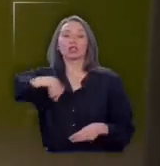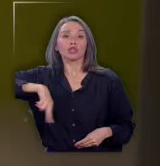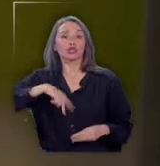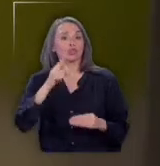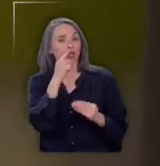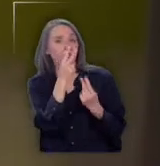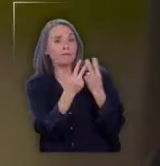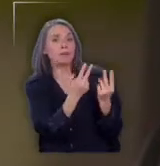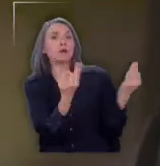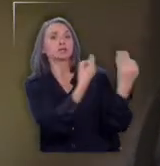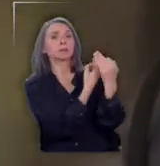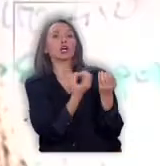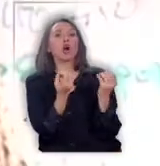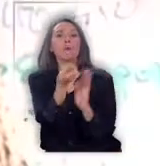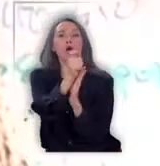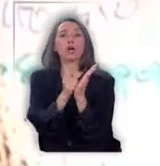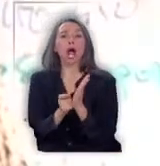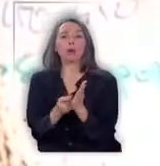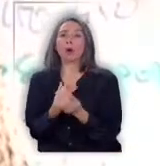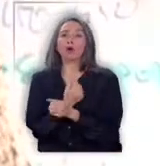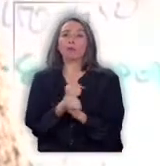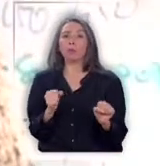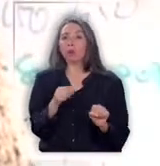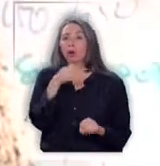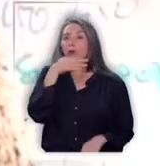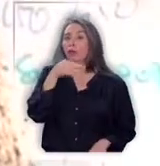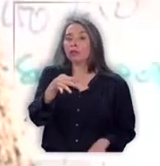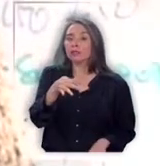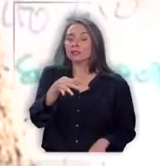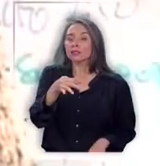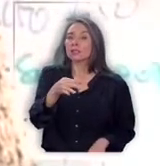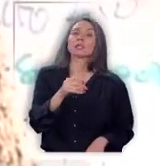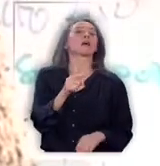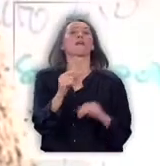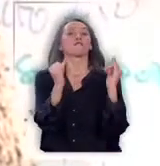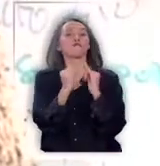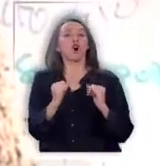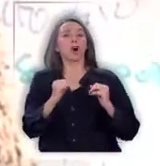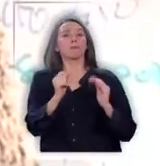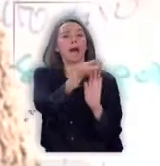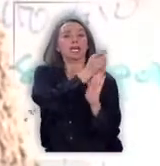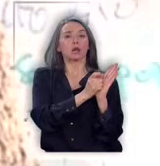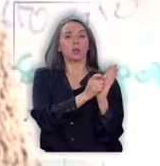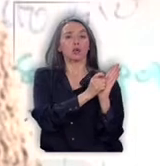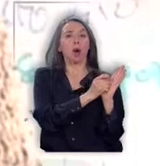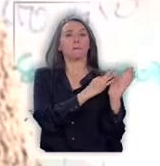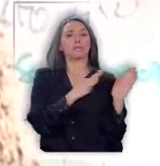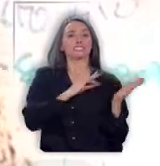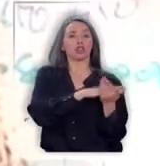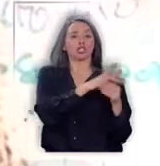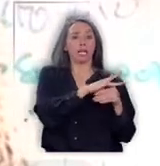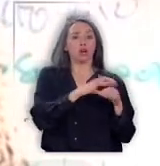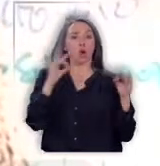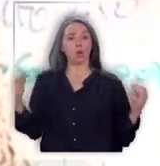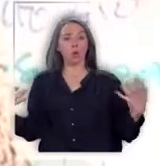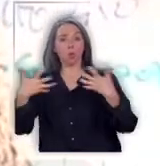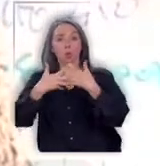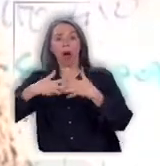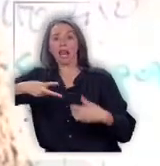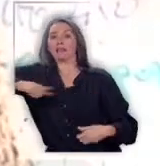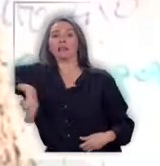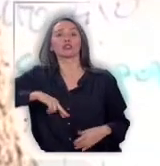que fueron calculados así que no te puedo decir si eh la manera en que la hizo el Ministerio es consistente con la manera en que la hicimos nosotros